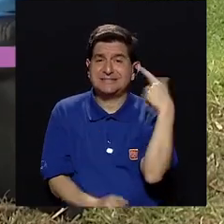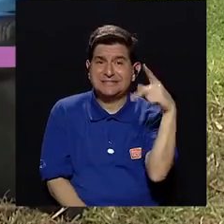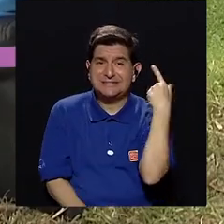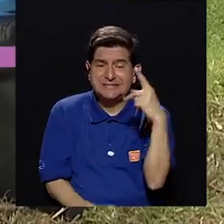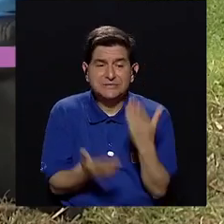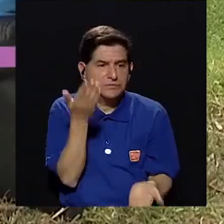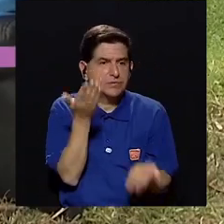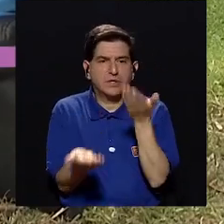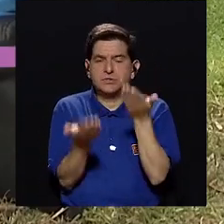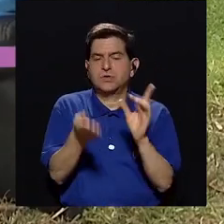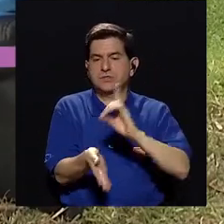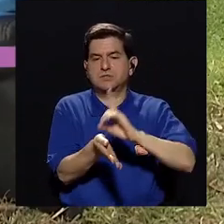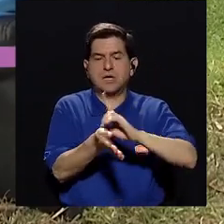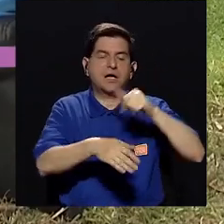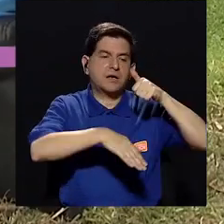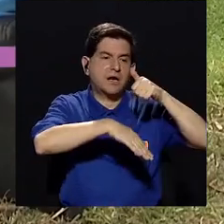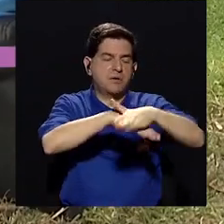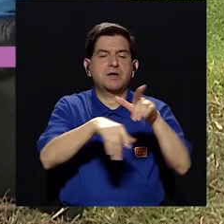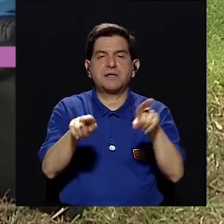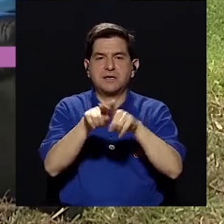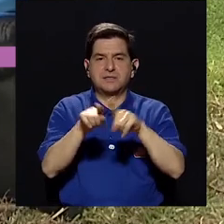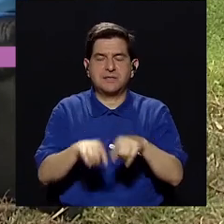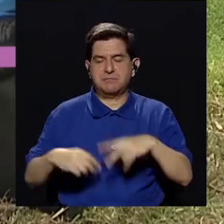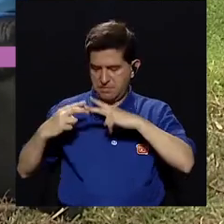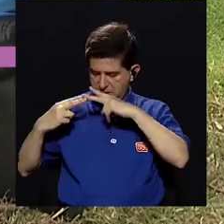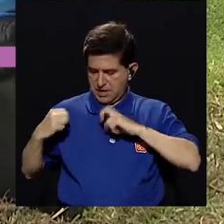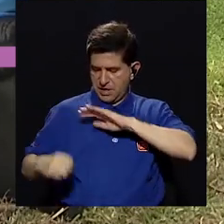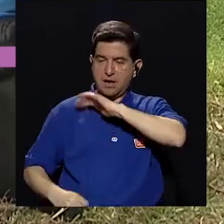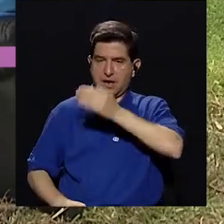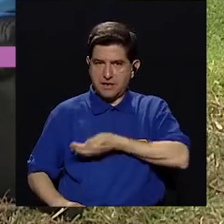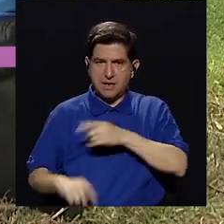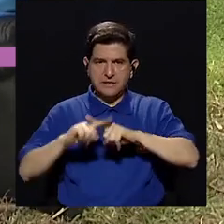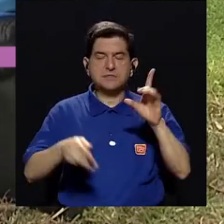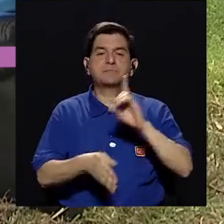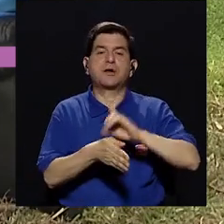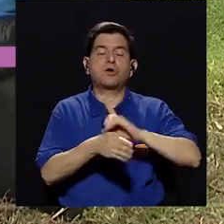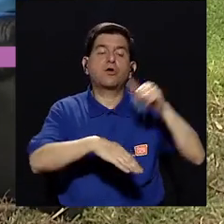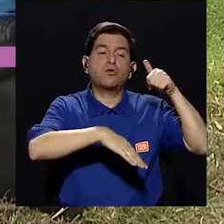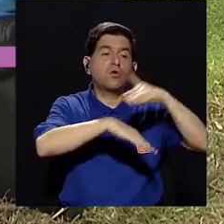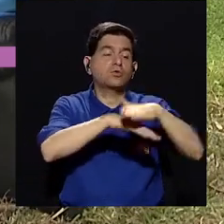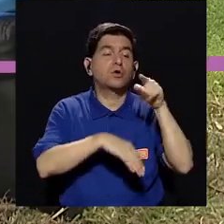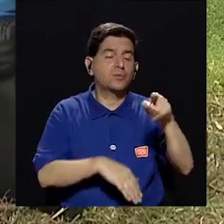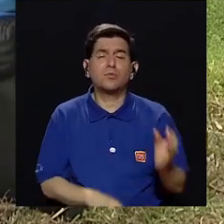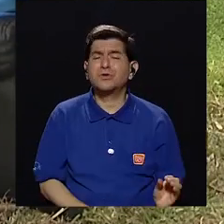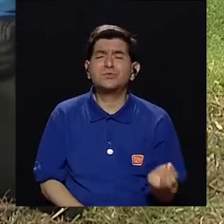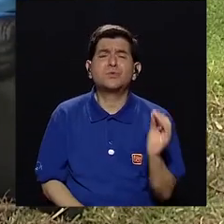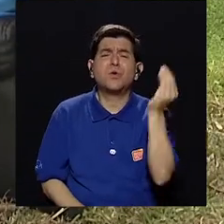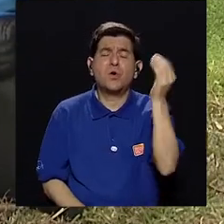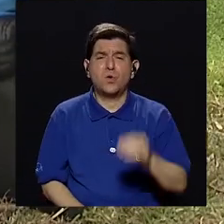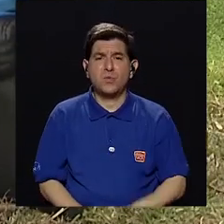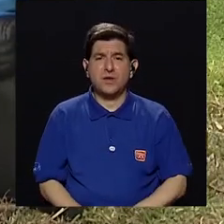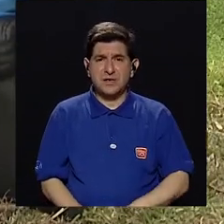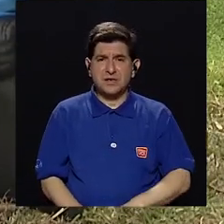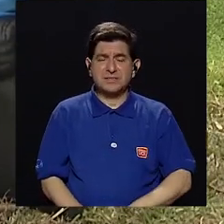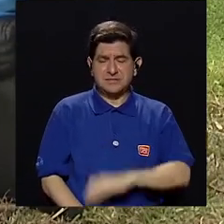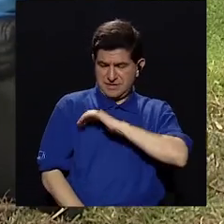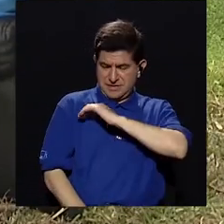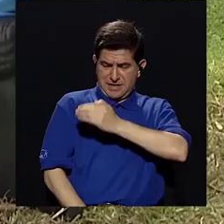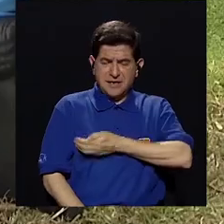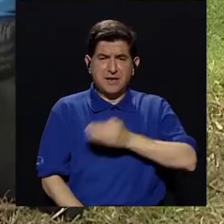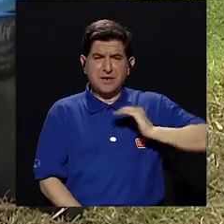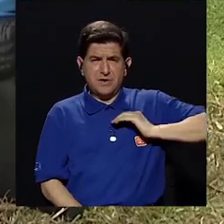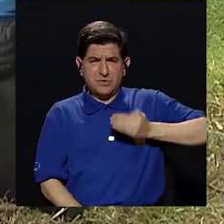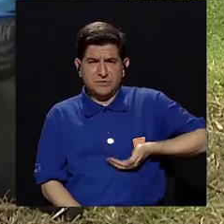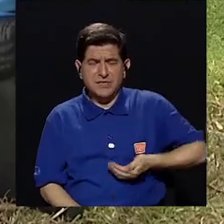riesgo posiblemente el médico le vaya a mandar mamografía pero va a ser el médico verdad porque están muy jóvenes y las mamás están muy densas